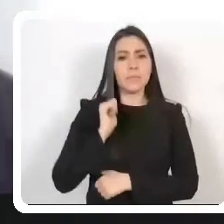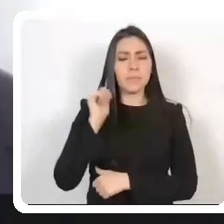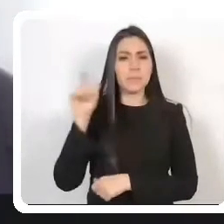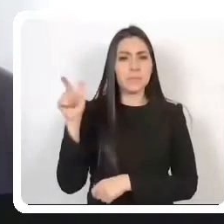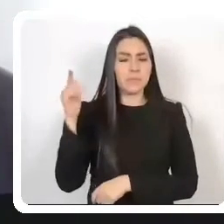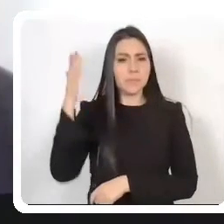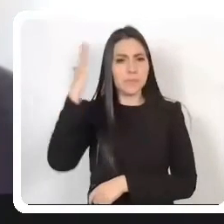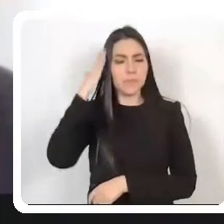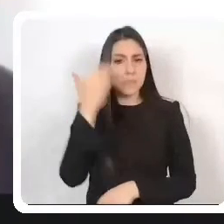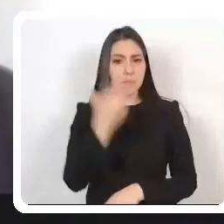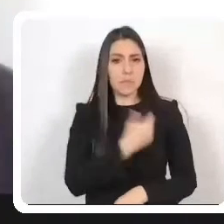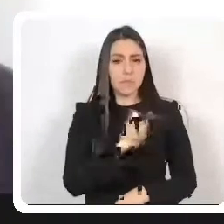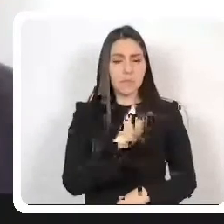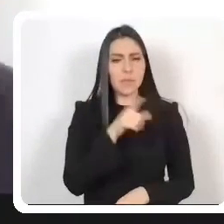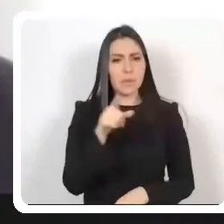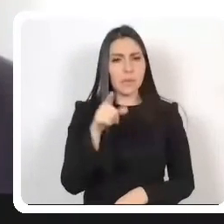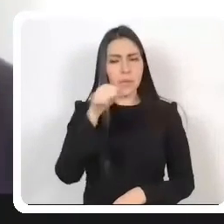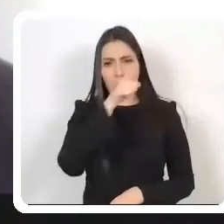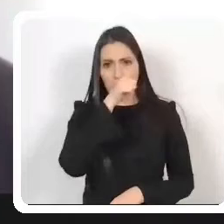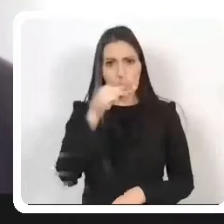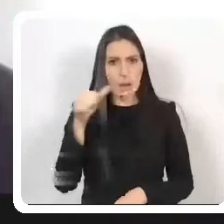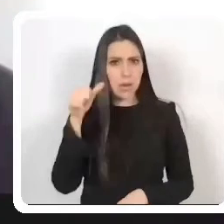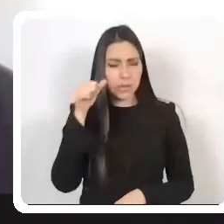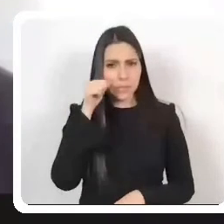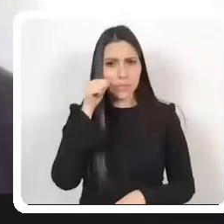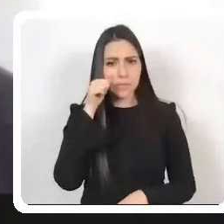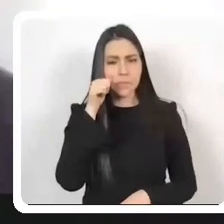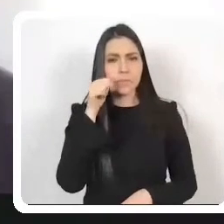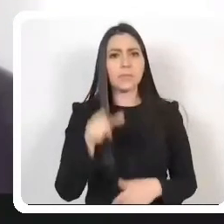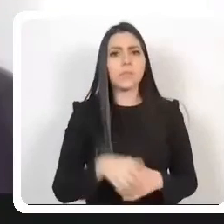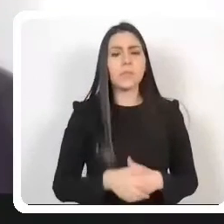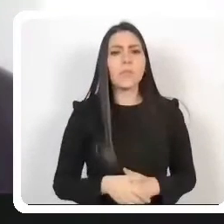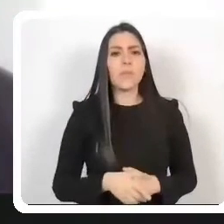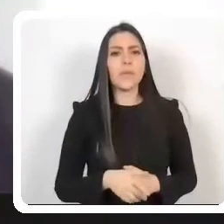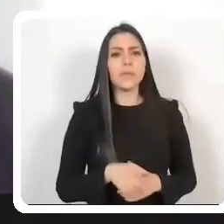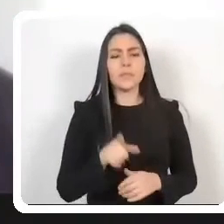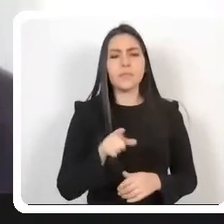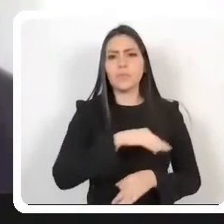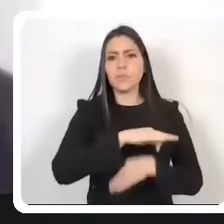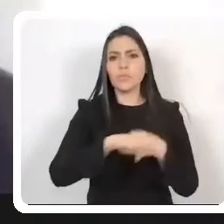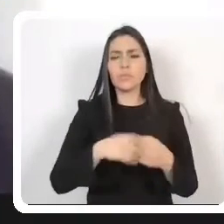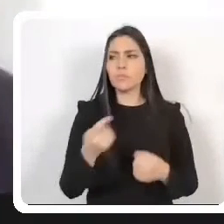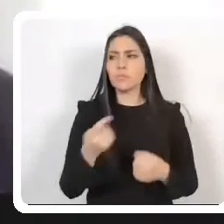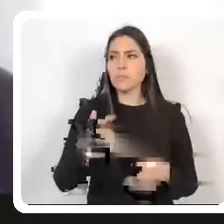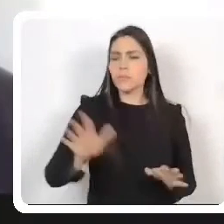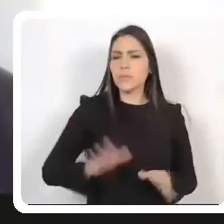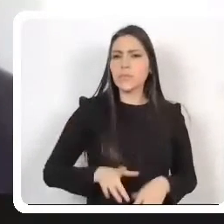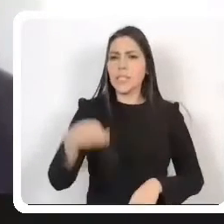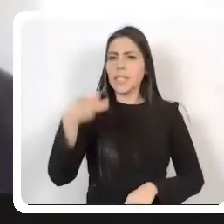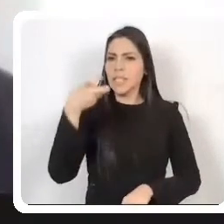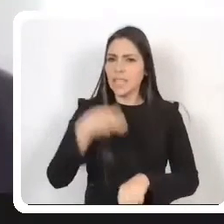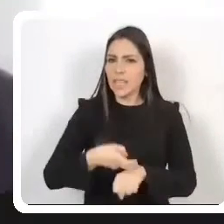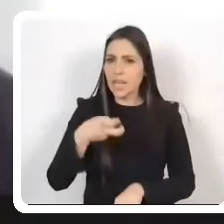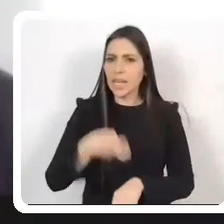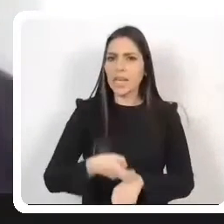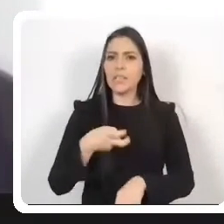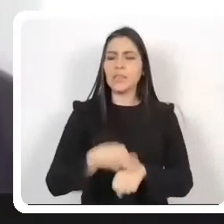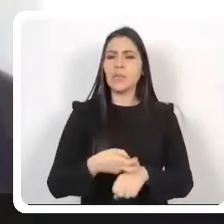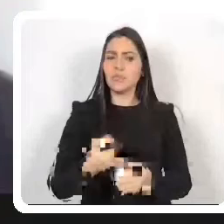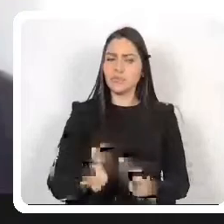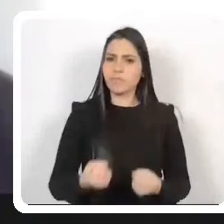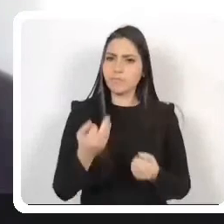oaxaqueño fue caracterizado como enigmático, necio, estoico, valiente